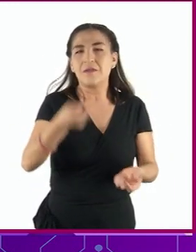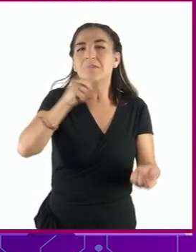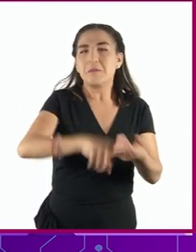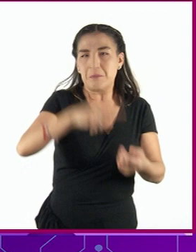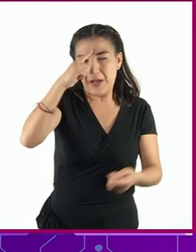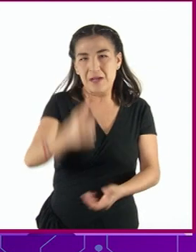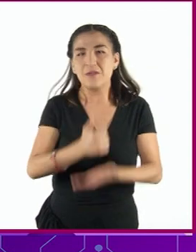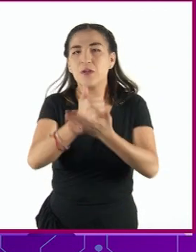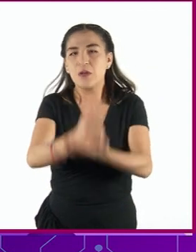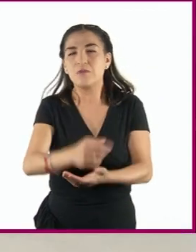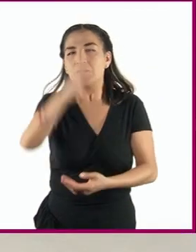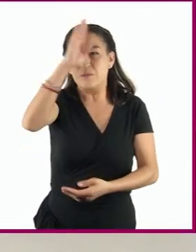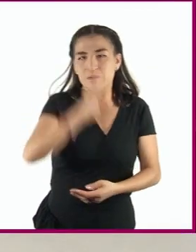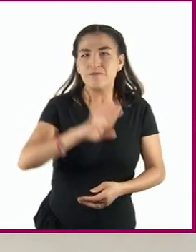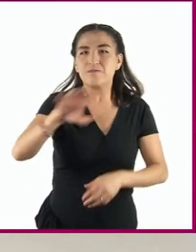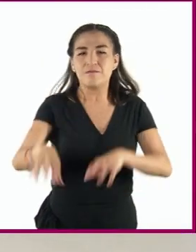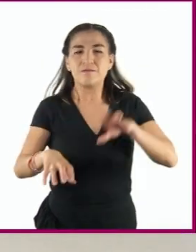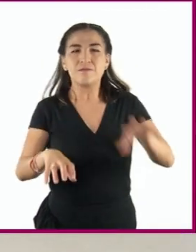mediación?